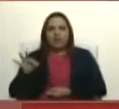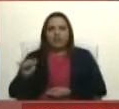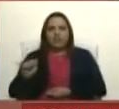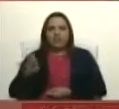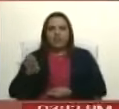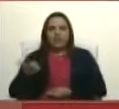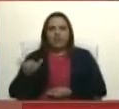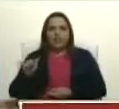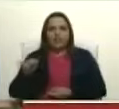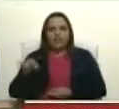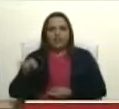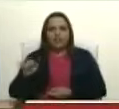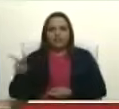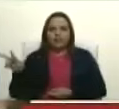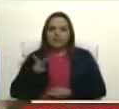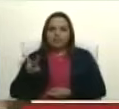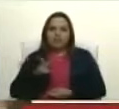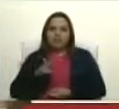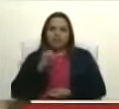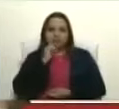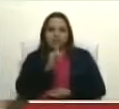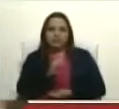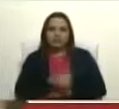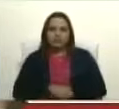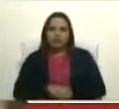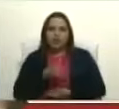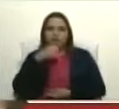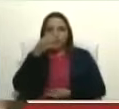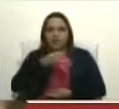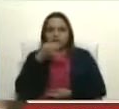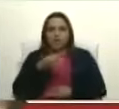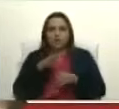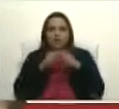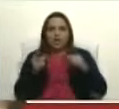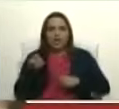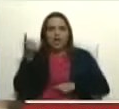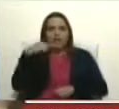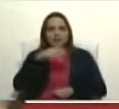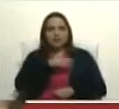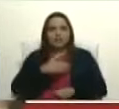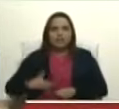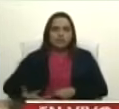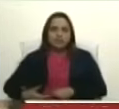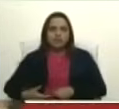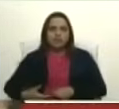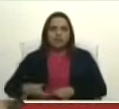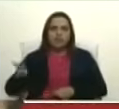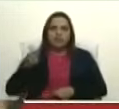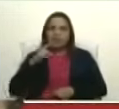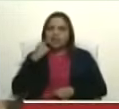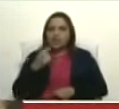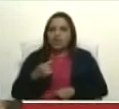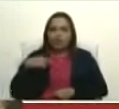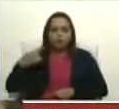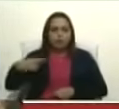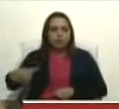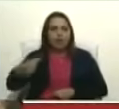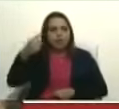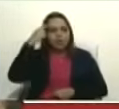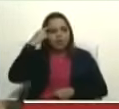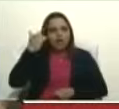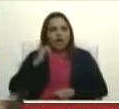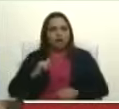por Venezuela News. Buenas tardes a todos. Ayer el presidente de la República dijo que en los próximos días